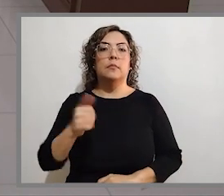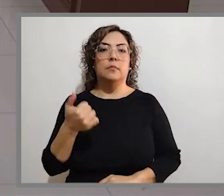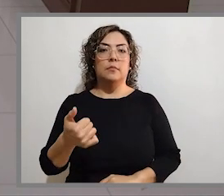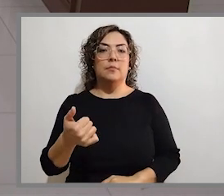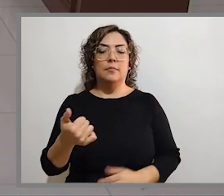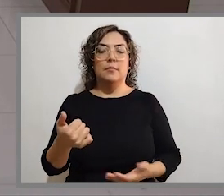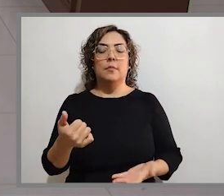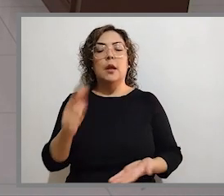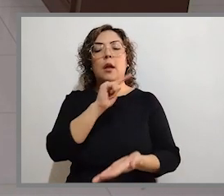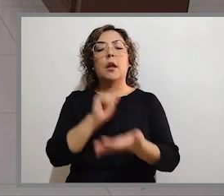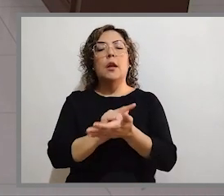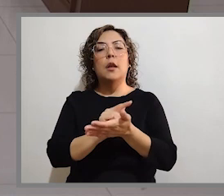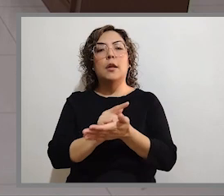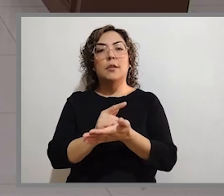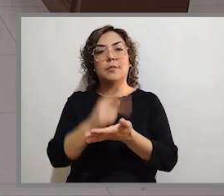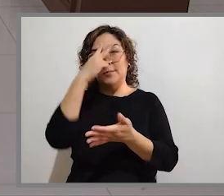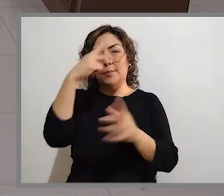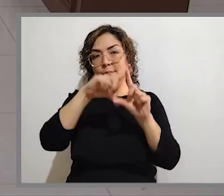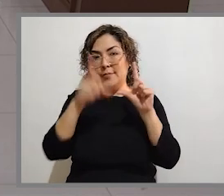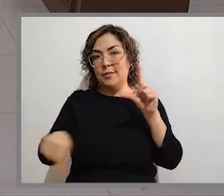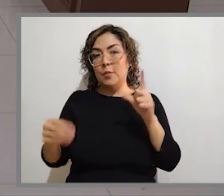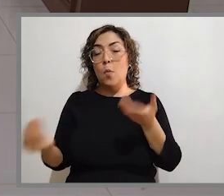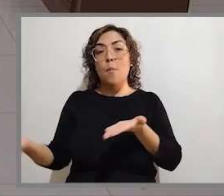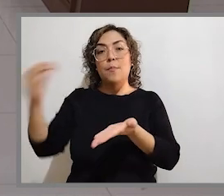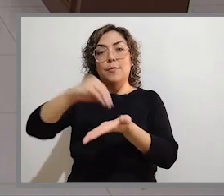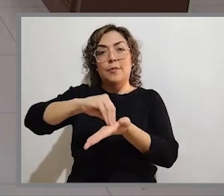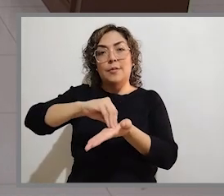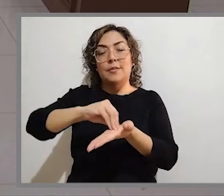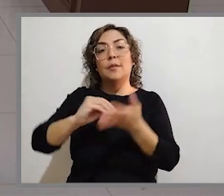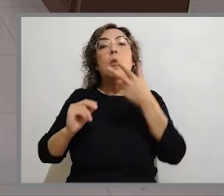son ciudadanos de la República los hombres y las mujeres